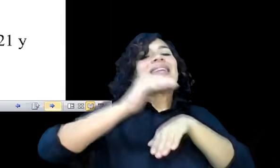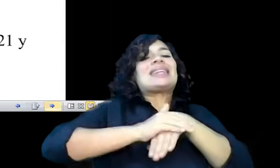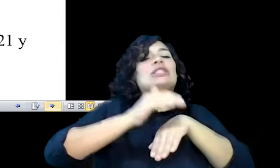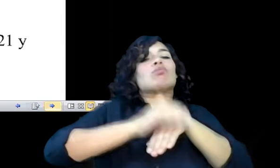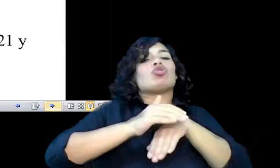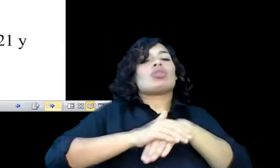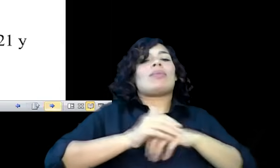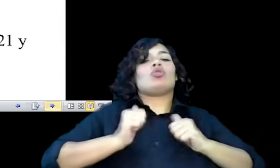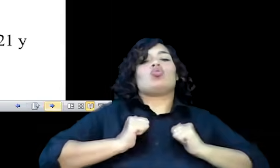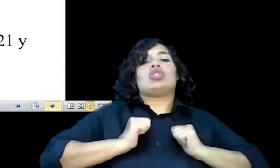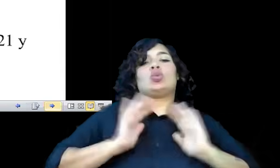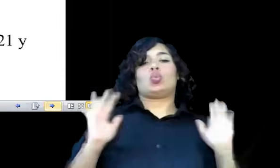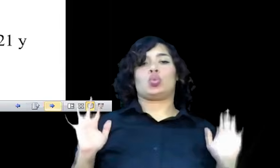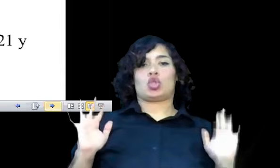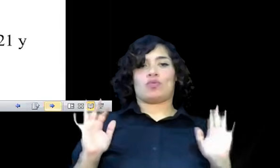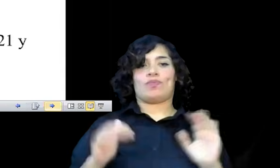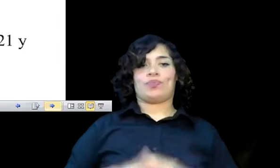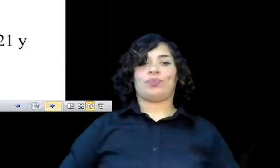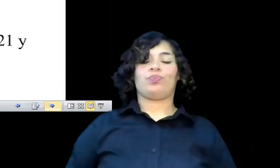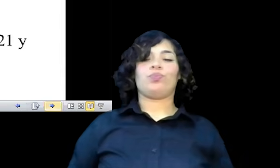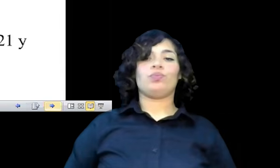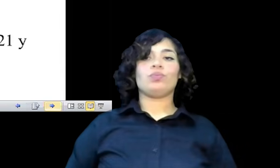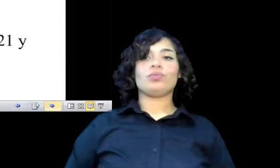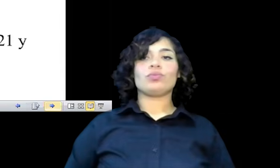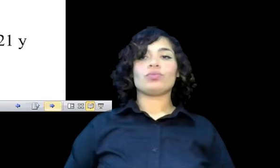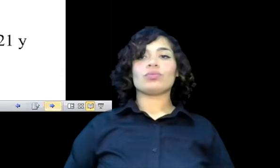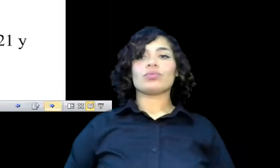responsable sustituto.